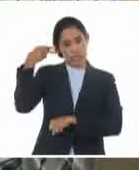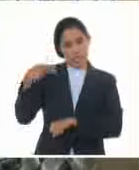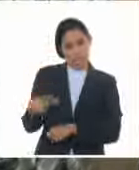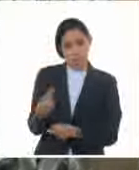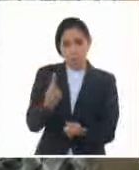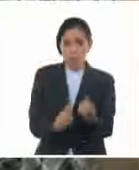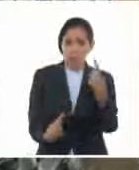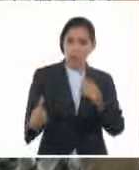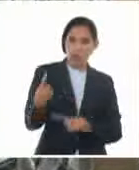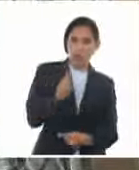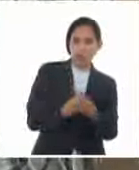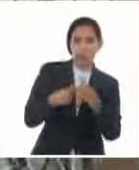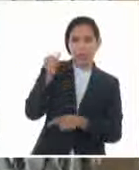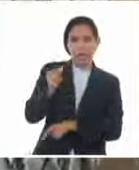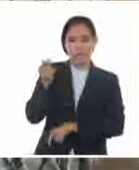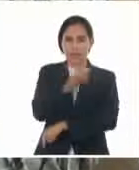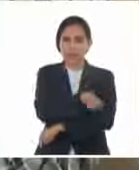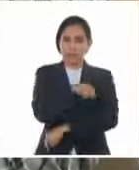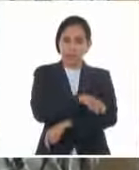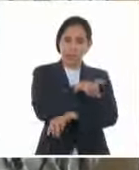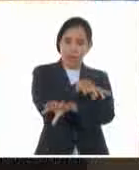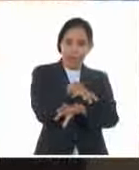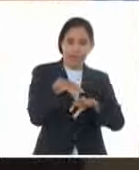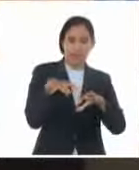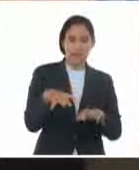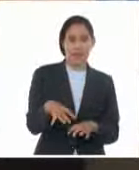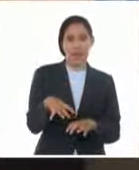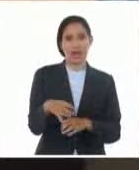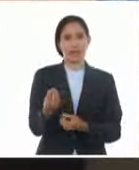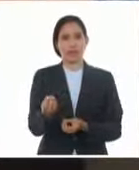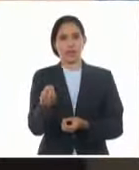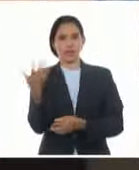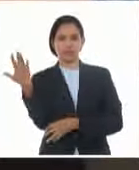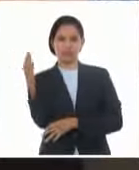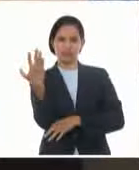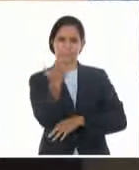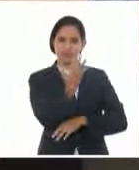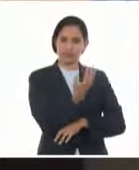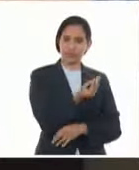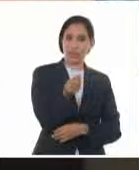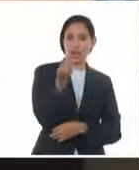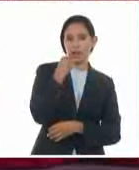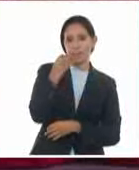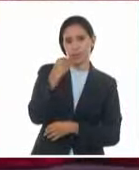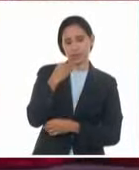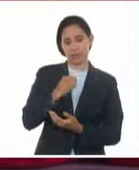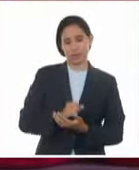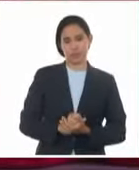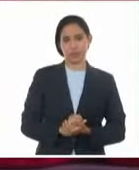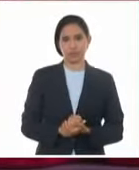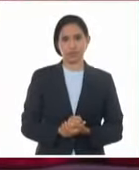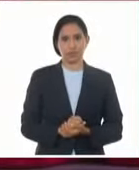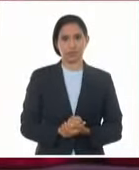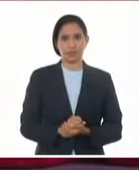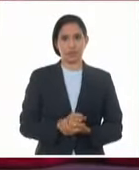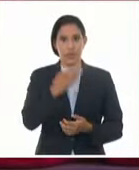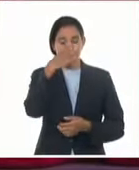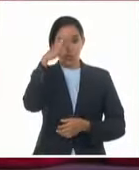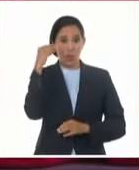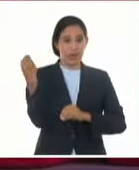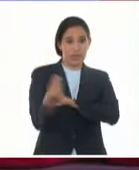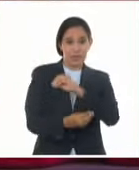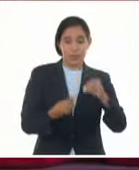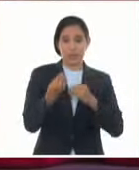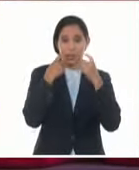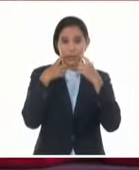para las personas, los animales domésticos, la fauna salvaje y el ecosistema. Que Cuba se convierta cada vez más